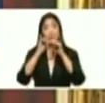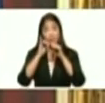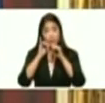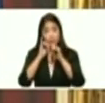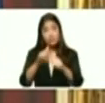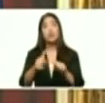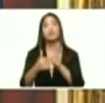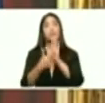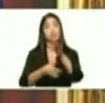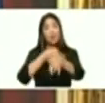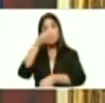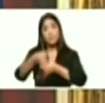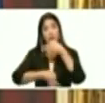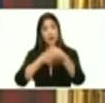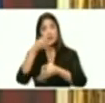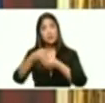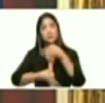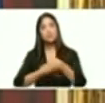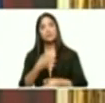venido exponiendo,